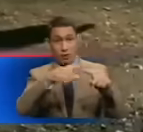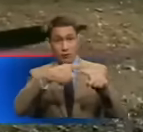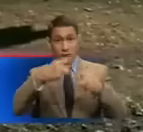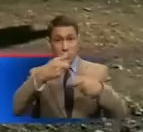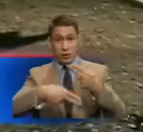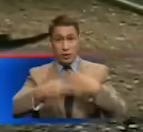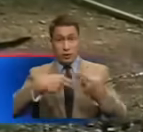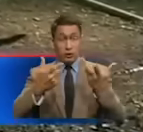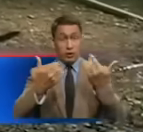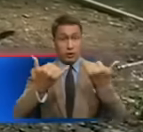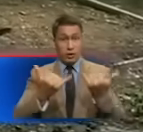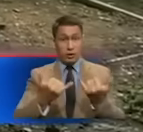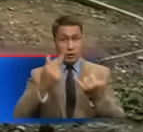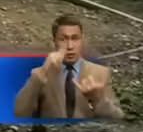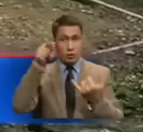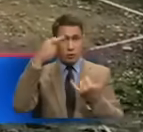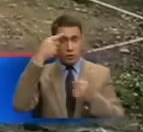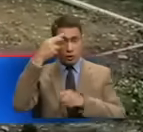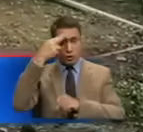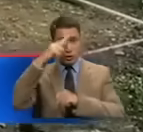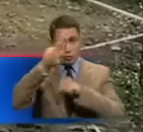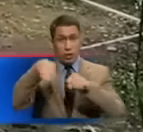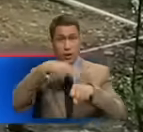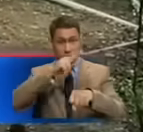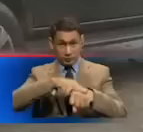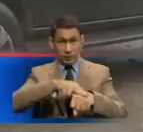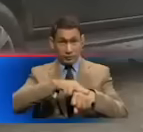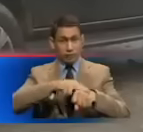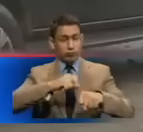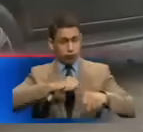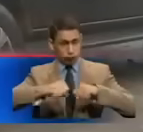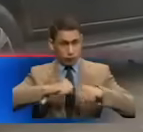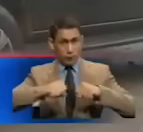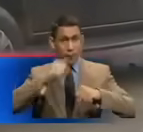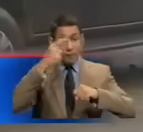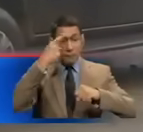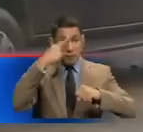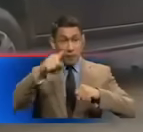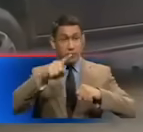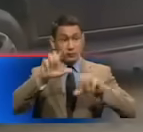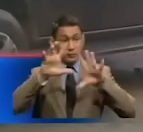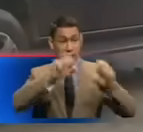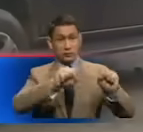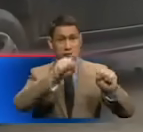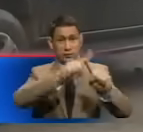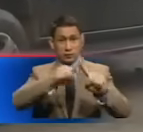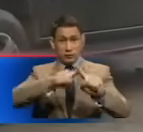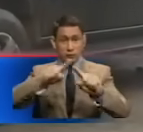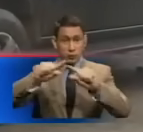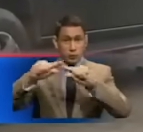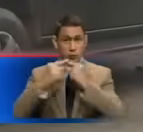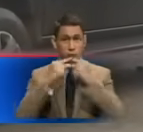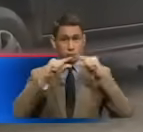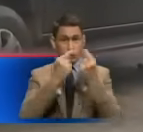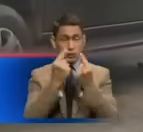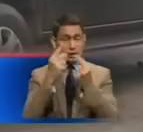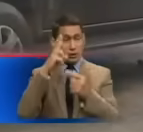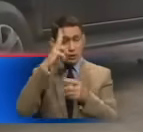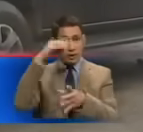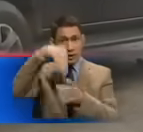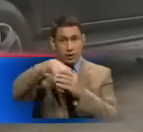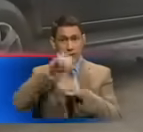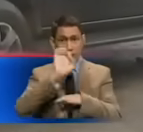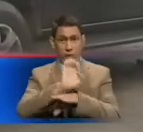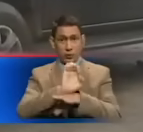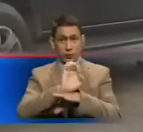gobierno nacional están combatiendo durante este estado de excepción, este estado de guerra interna que vive el país. Aquí en el noticiero nosotros les